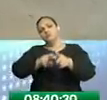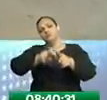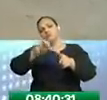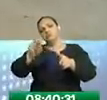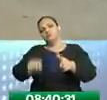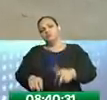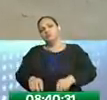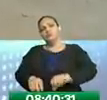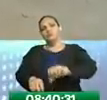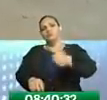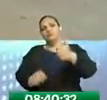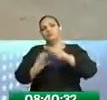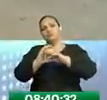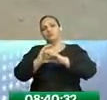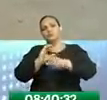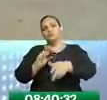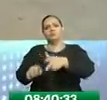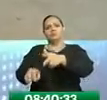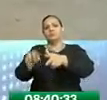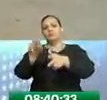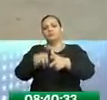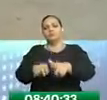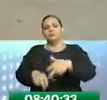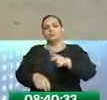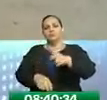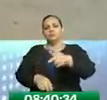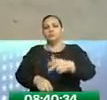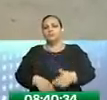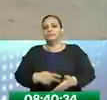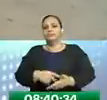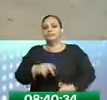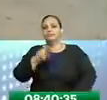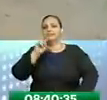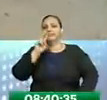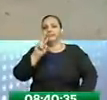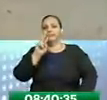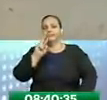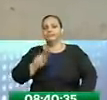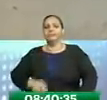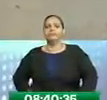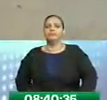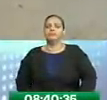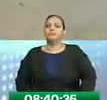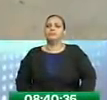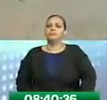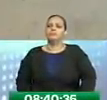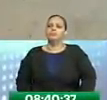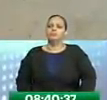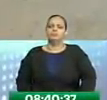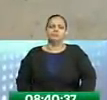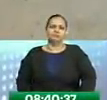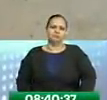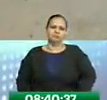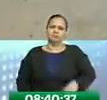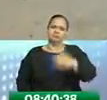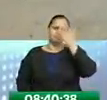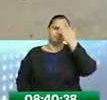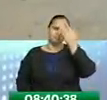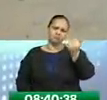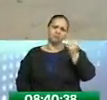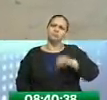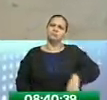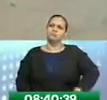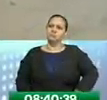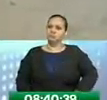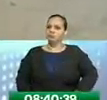donde regularmente circulaban con anterioridad. ¿Esto es por desconocimiento del